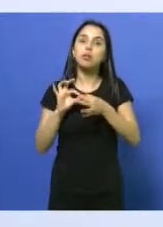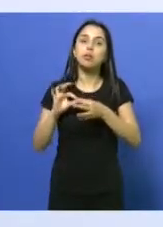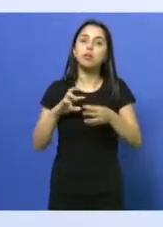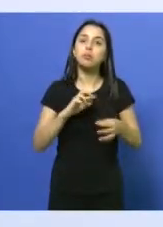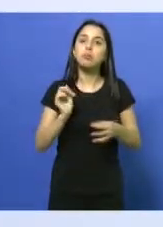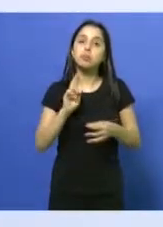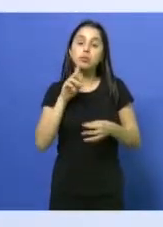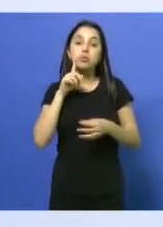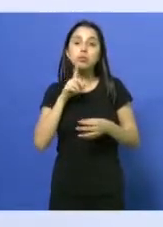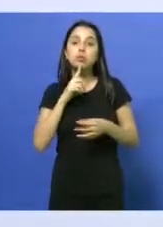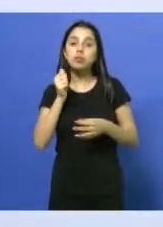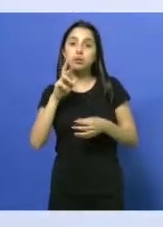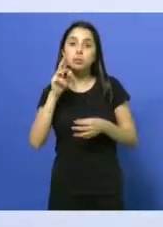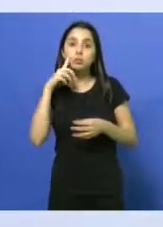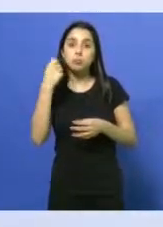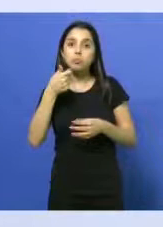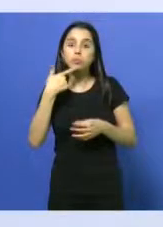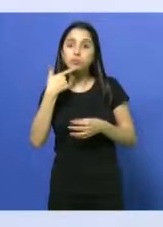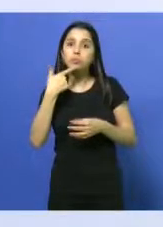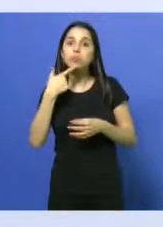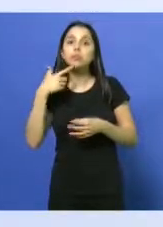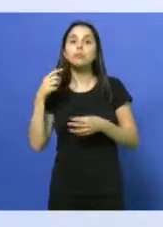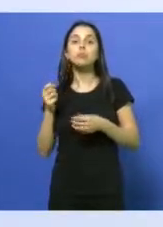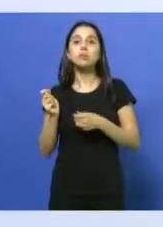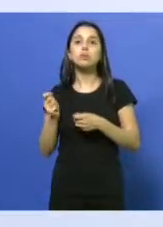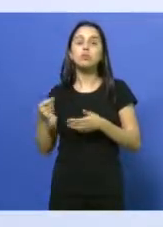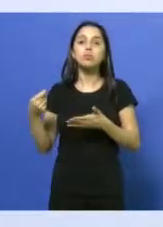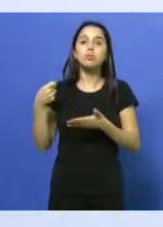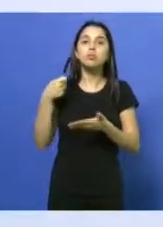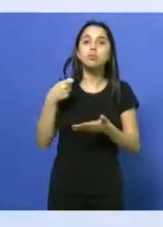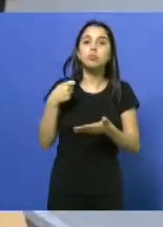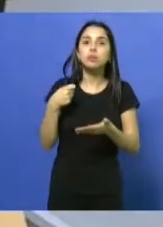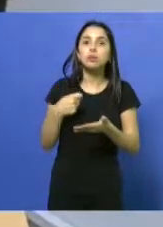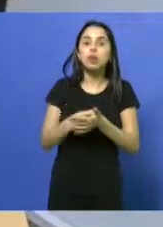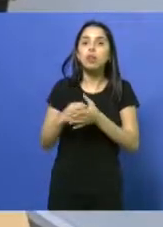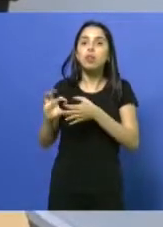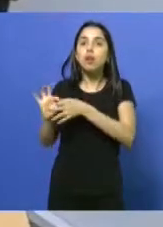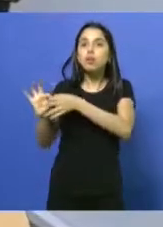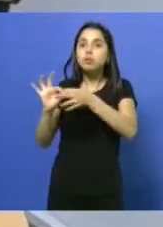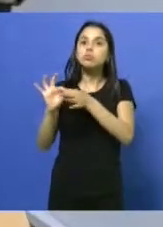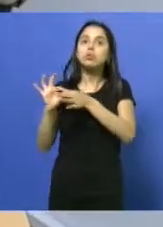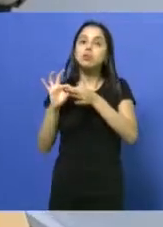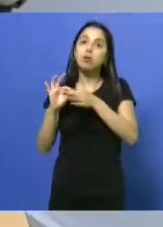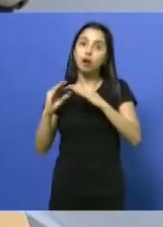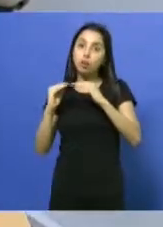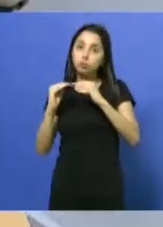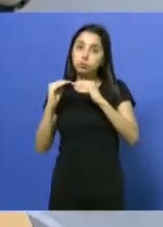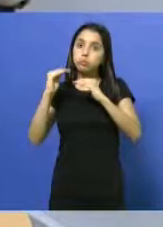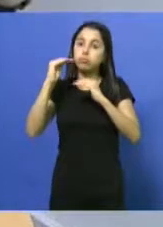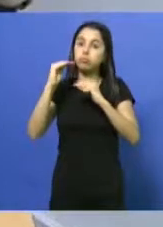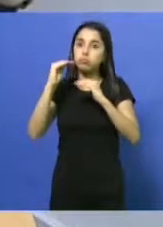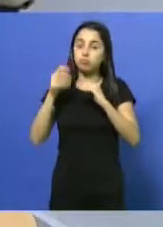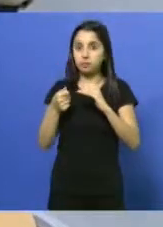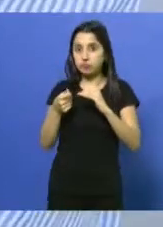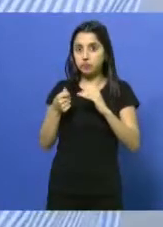contemplan mantener un ingreso acorde a la inflación. En los últimos 5 años